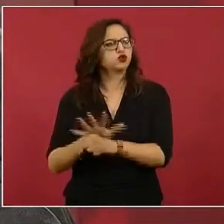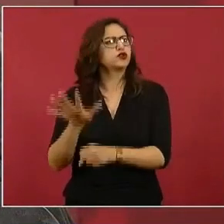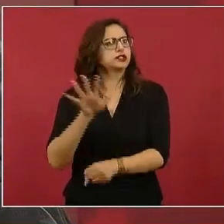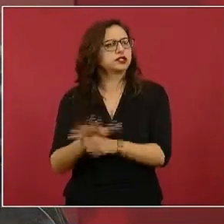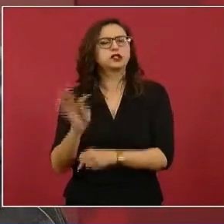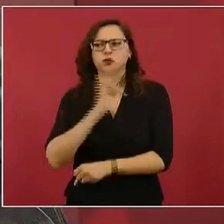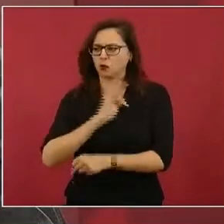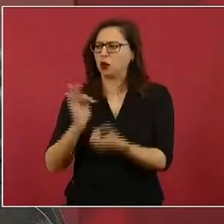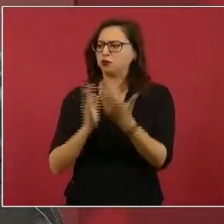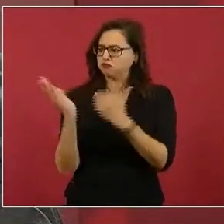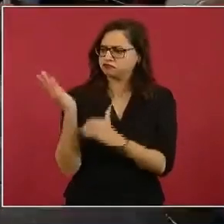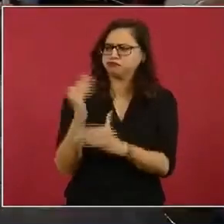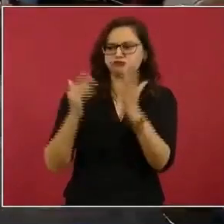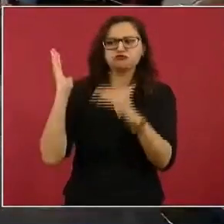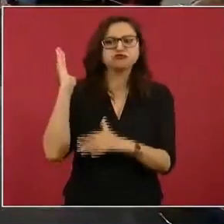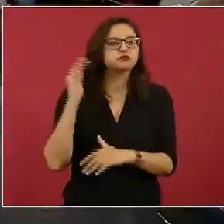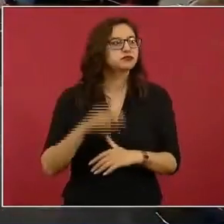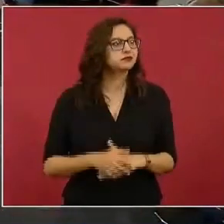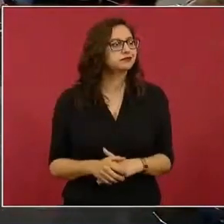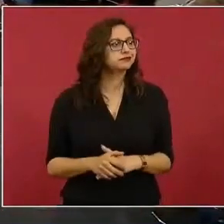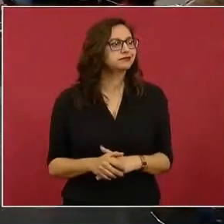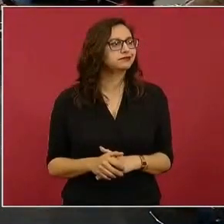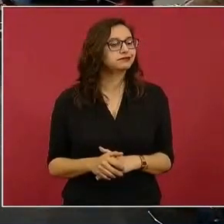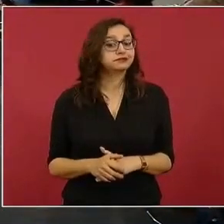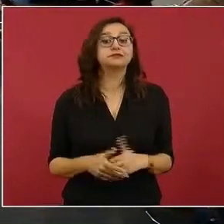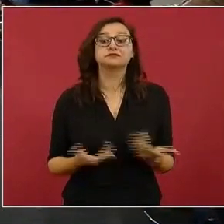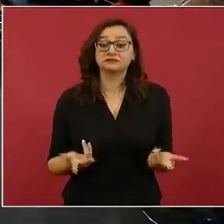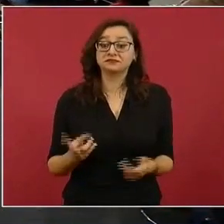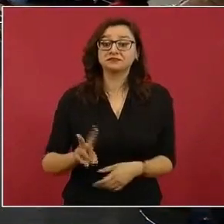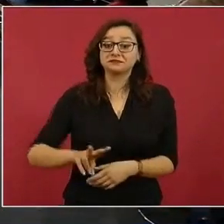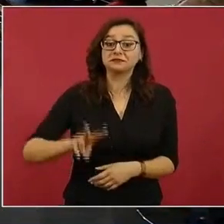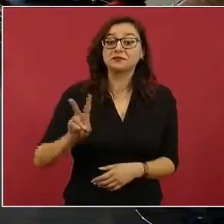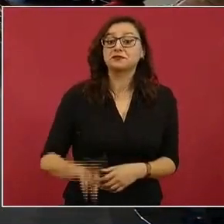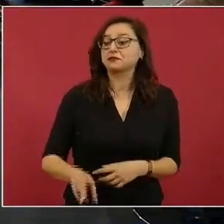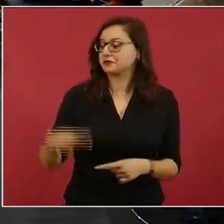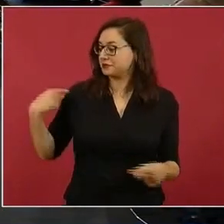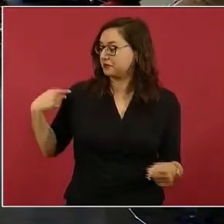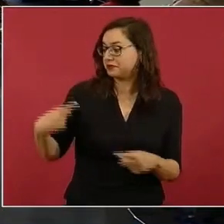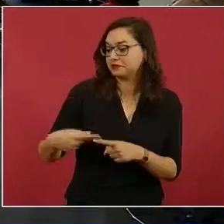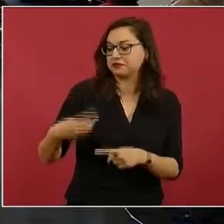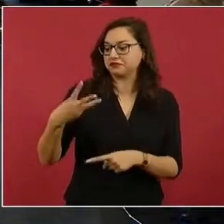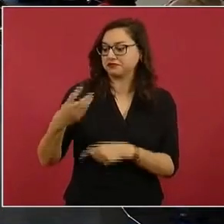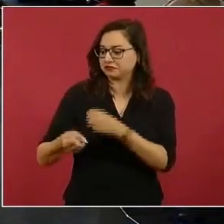Y así estamos saliendo. No alcanzaron a